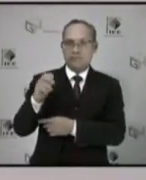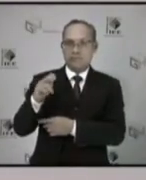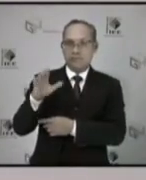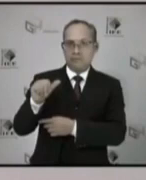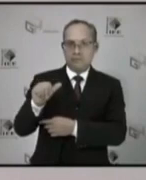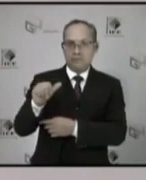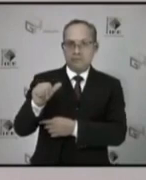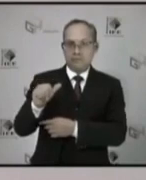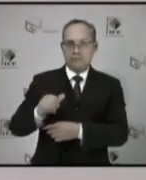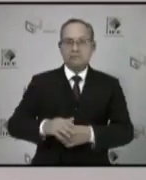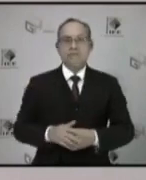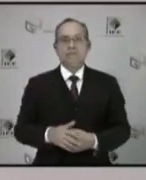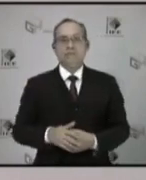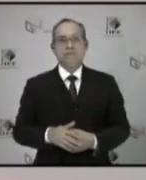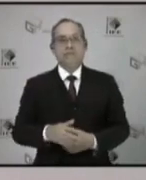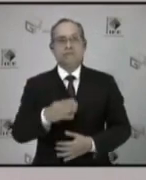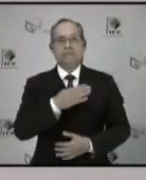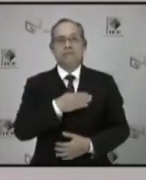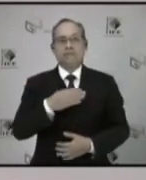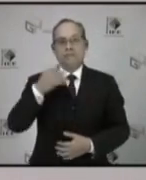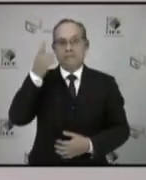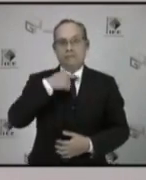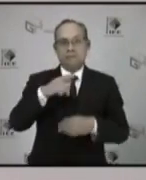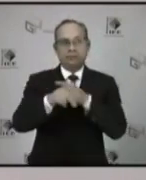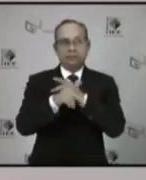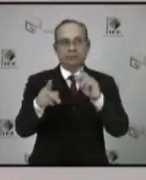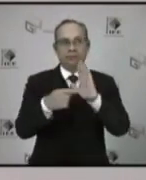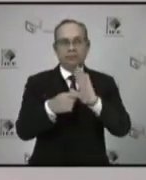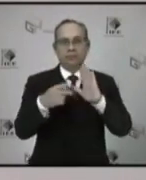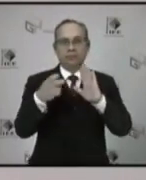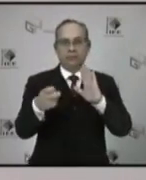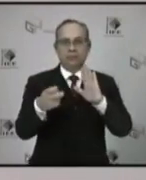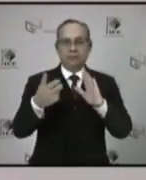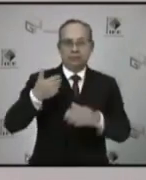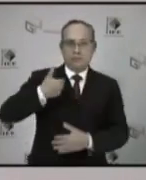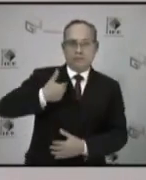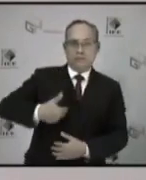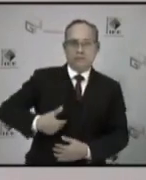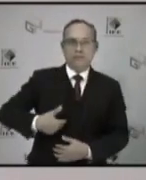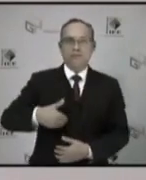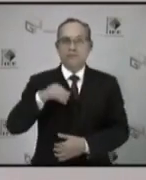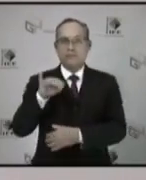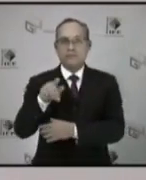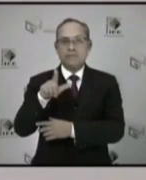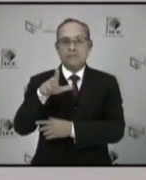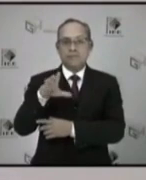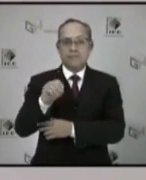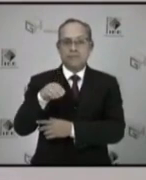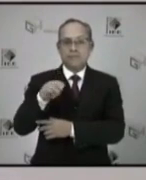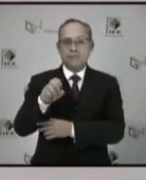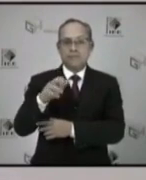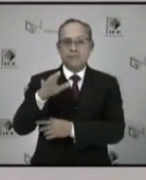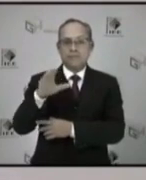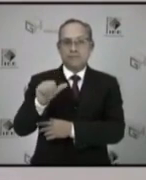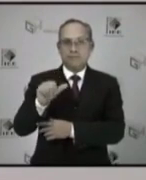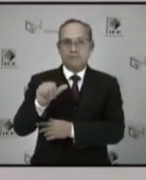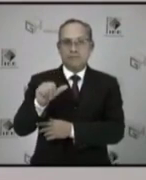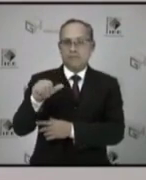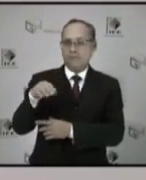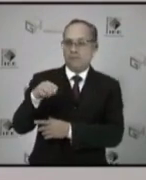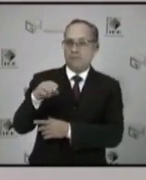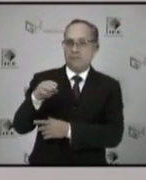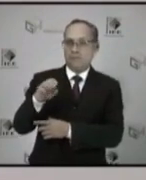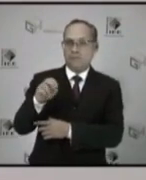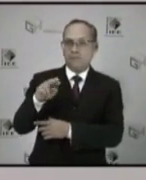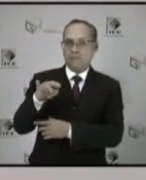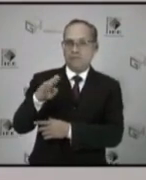Buenas noches a todas y todos. Soy Julio Menchaca, candidato de Morena. Esposo de Eda, padre